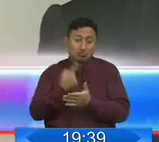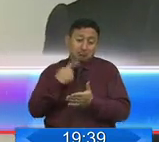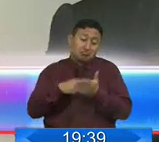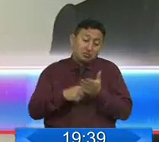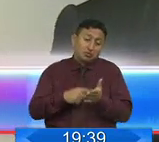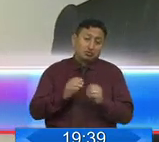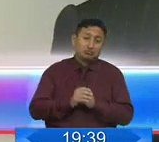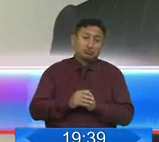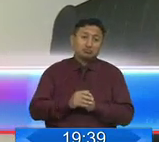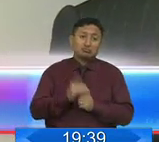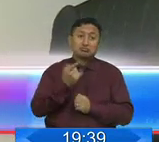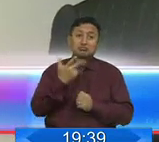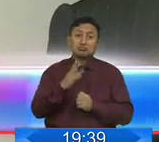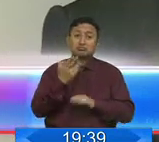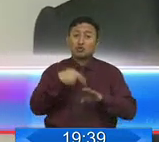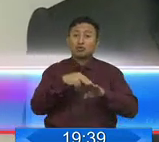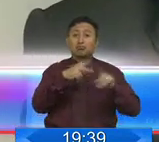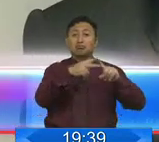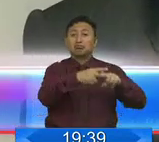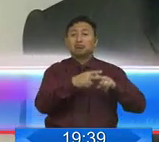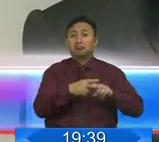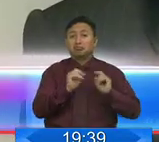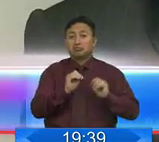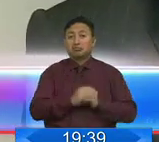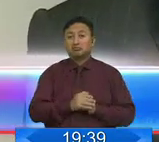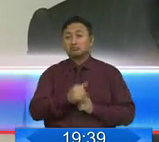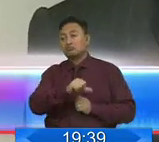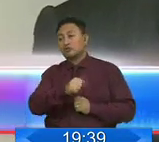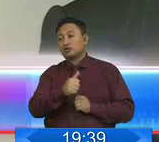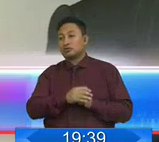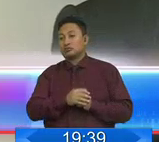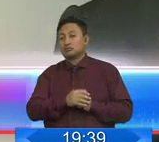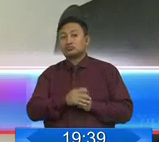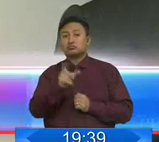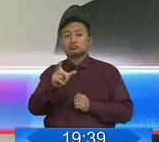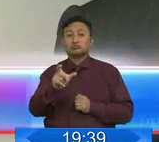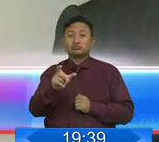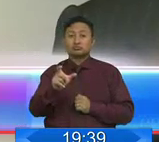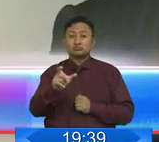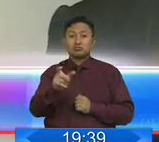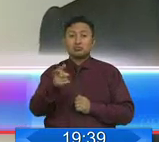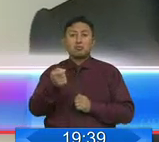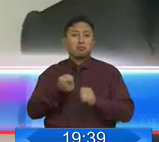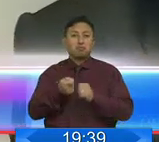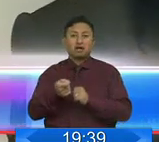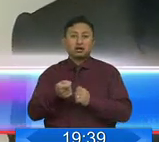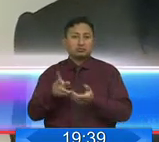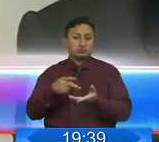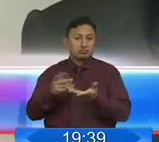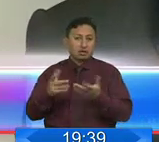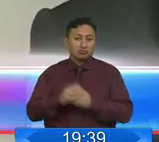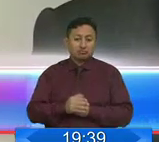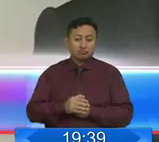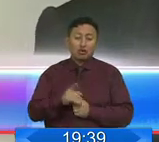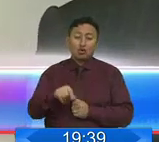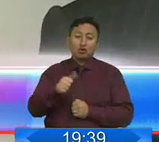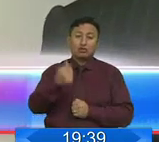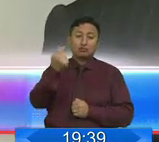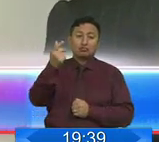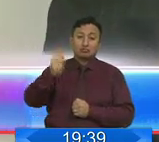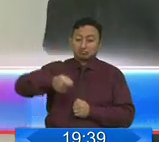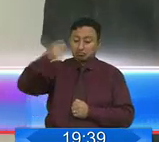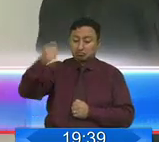un préstamo normal. Otra es una tarjeta de débito, que es un otra es pagar en efectivo o girar un